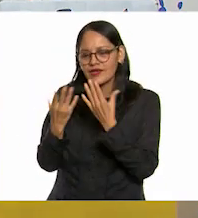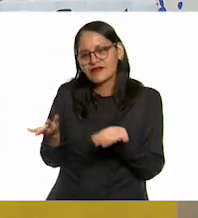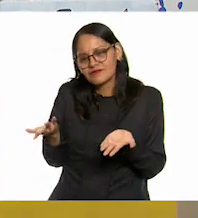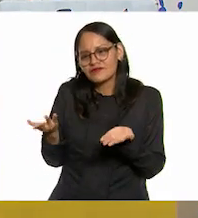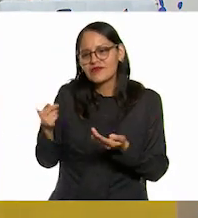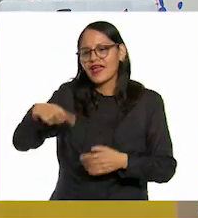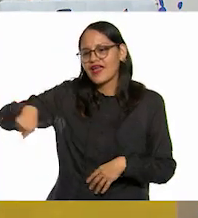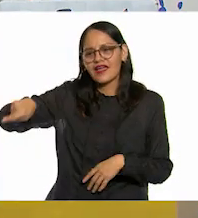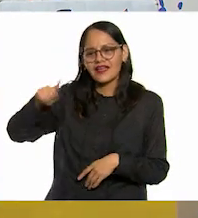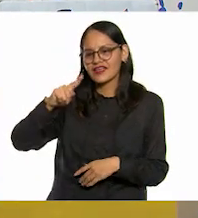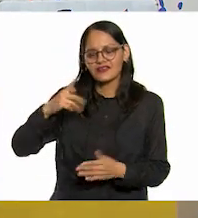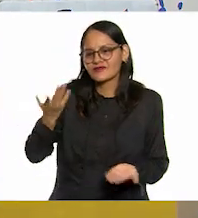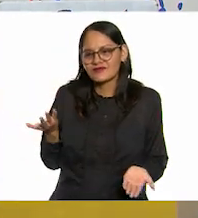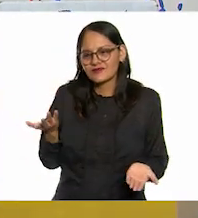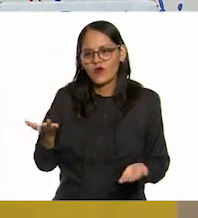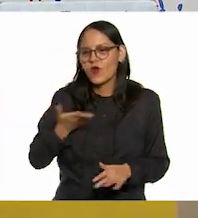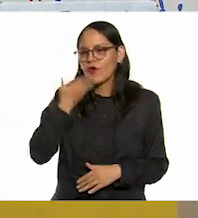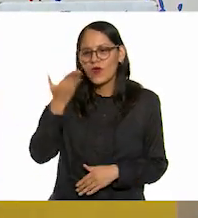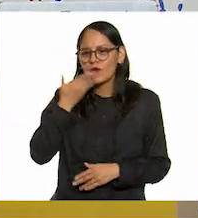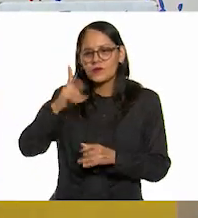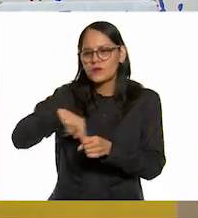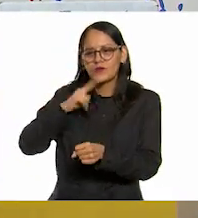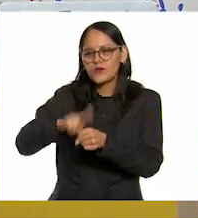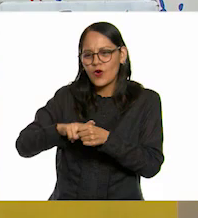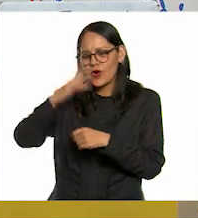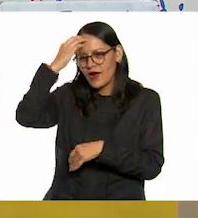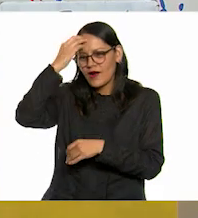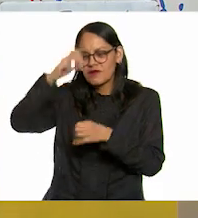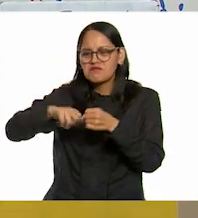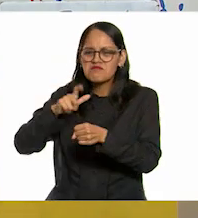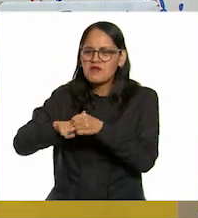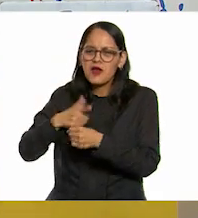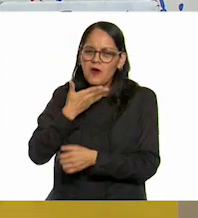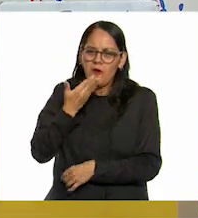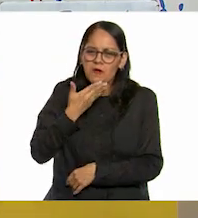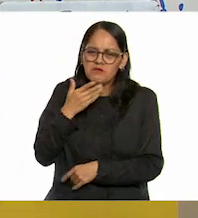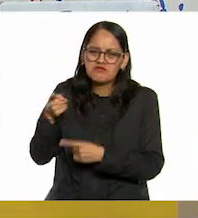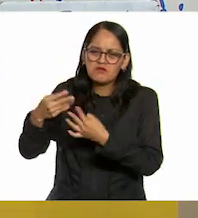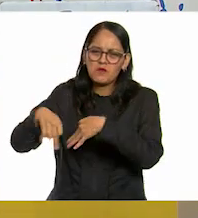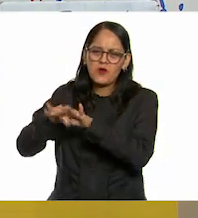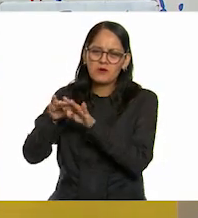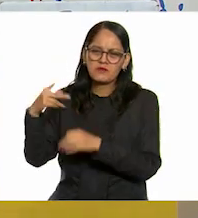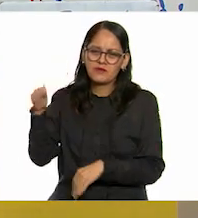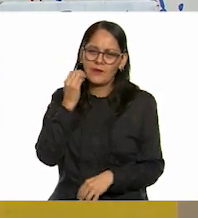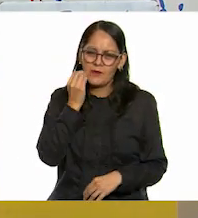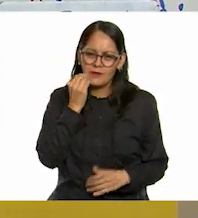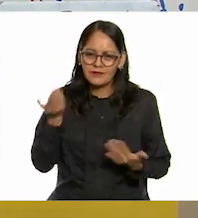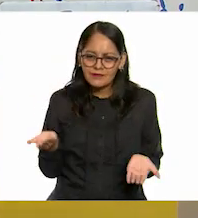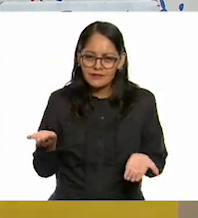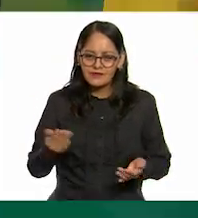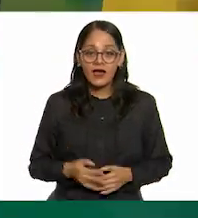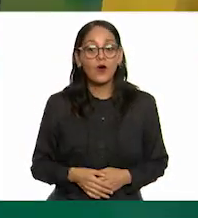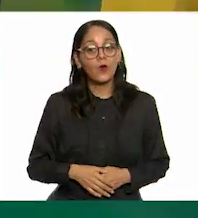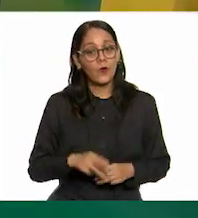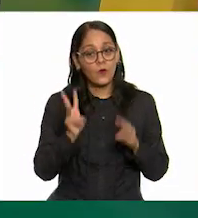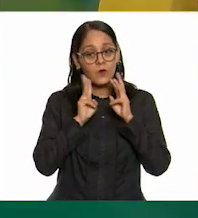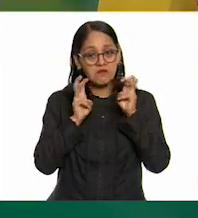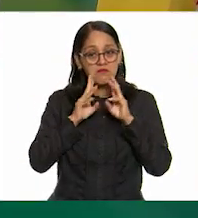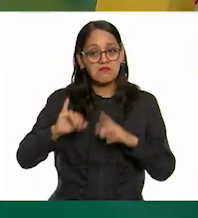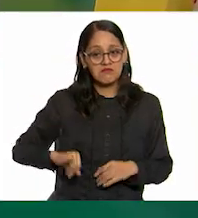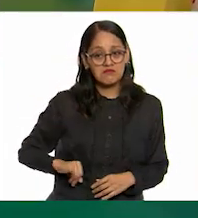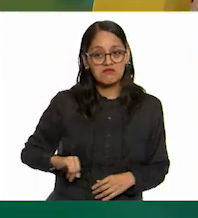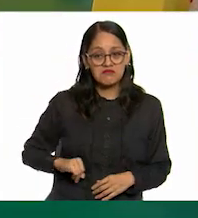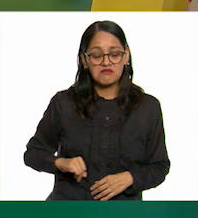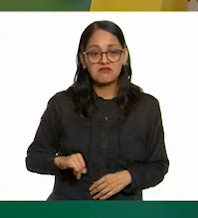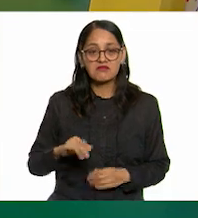pues ellos comen normalmente chapulines. Para ellos es muy importante este alimento. ¿Sí? ¡Wow! ¡Qué interesante,